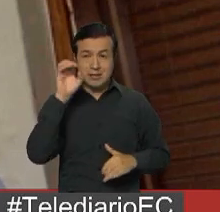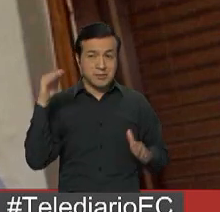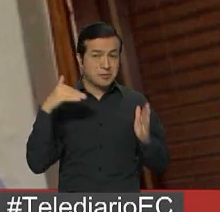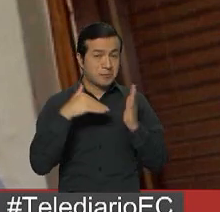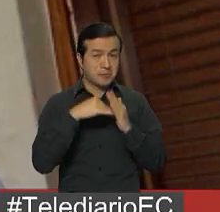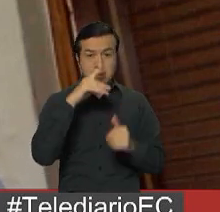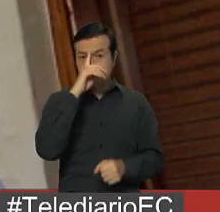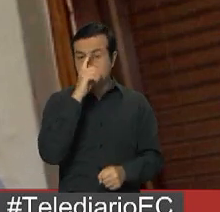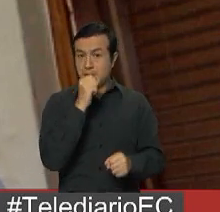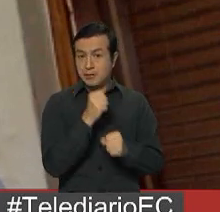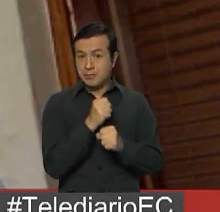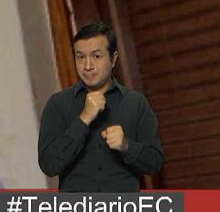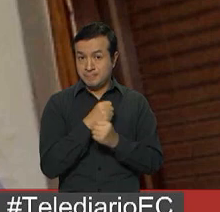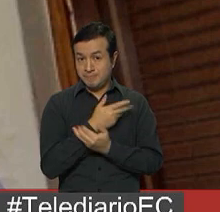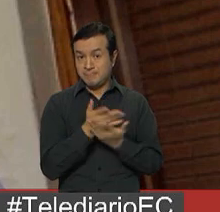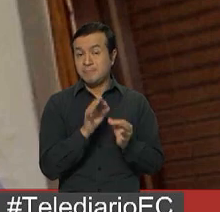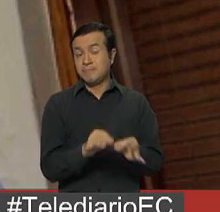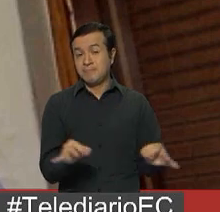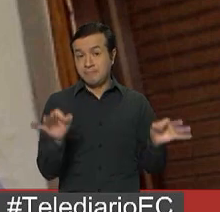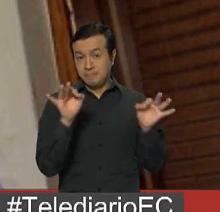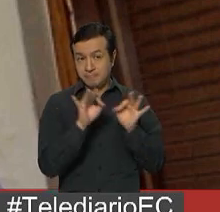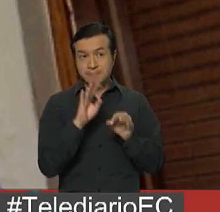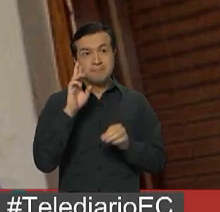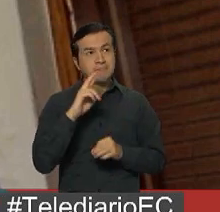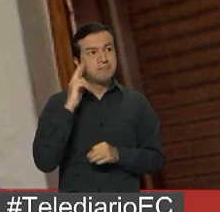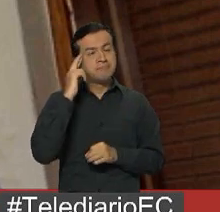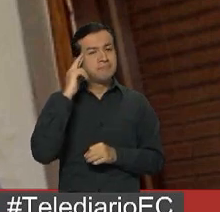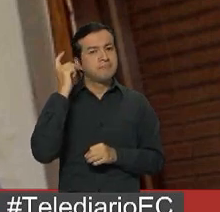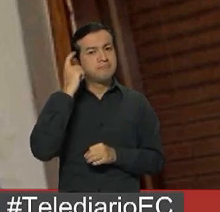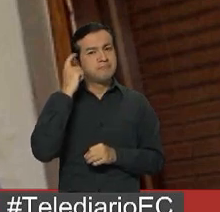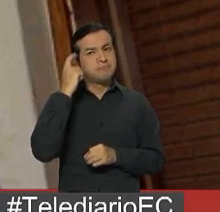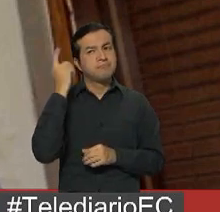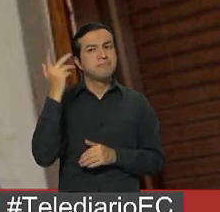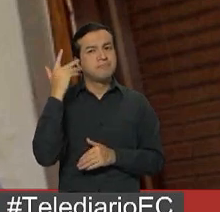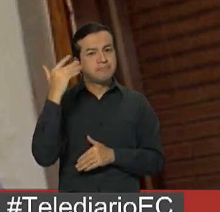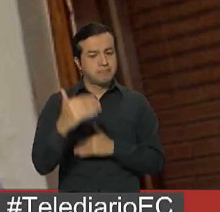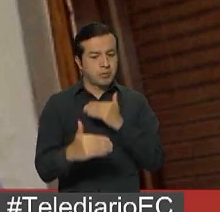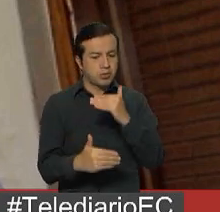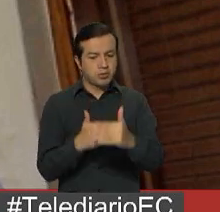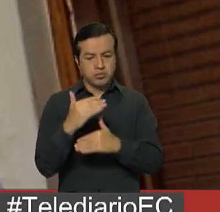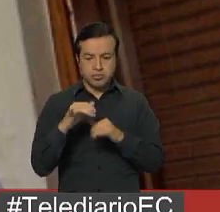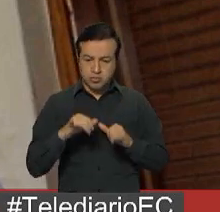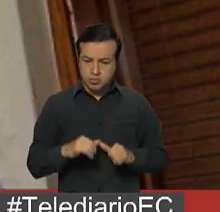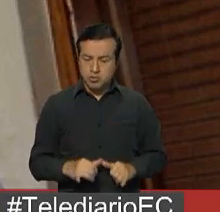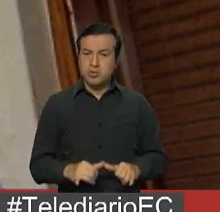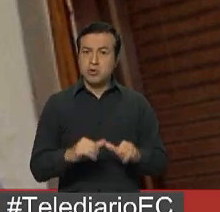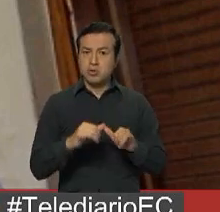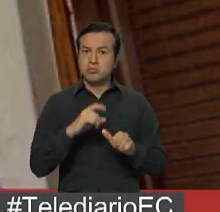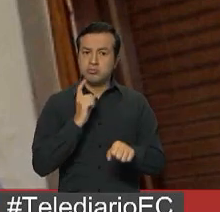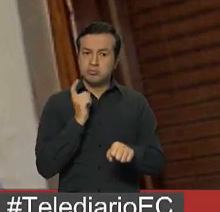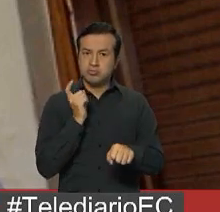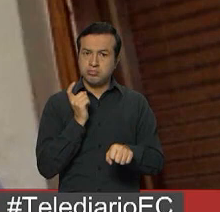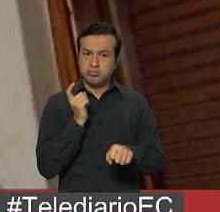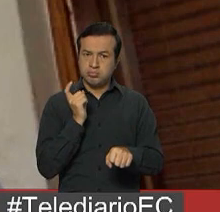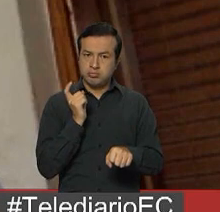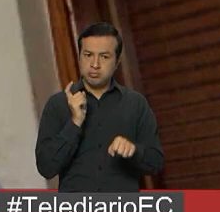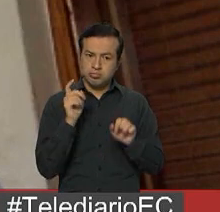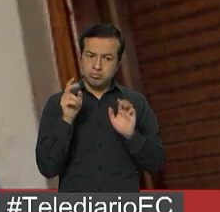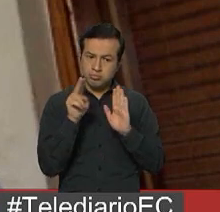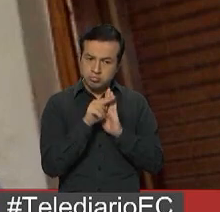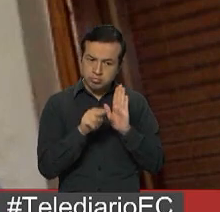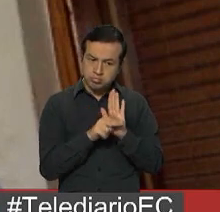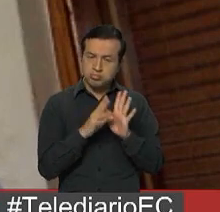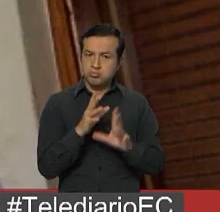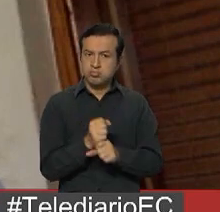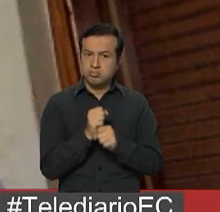empleos entonces es fundamental que vayamos pensando en ya un proceso bajo los más estrictos estándares y protocolos de